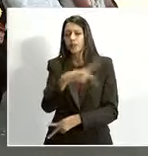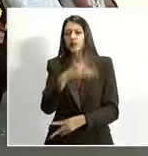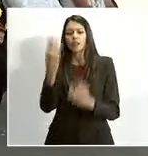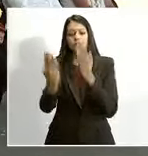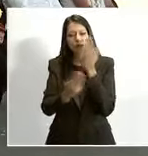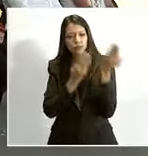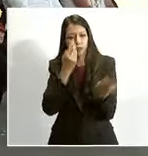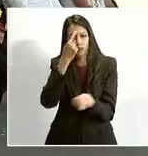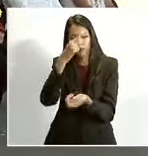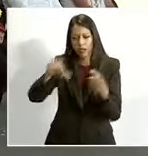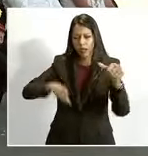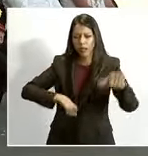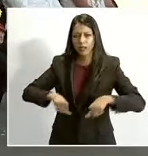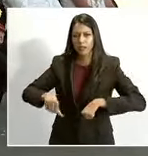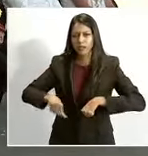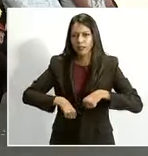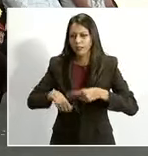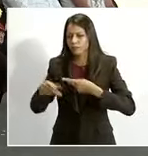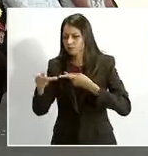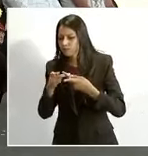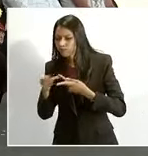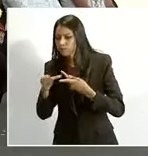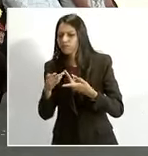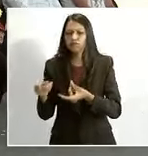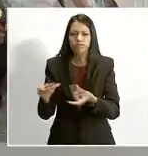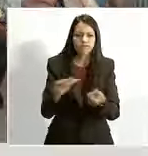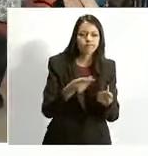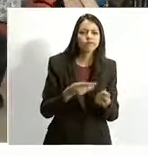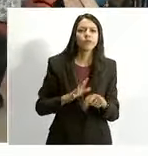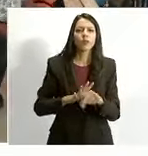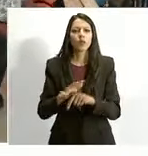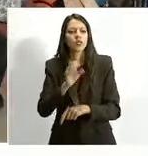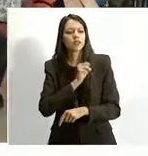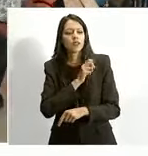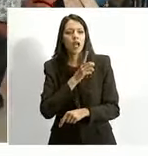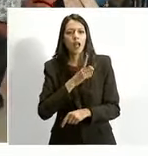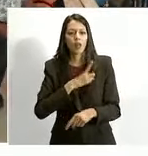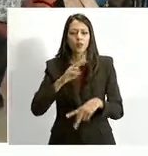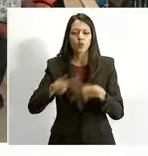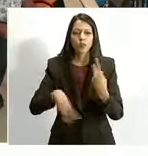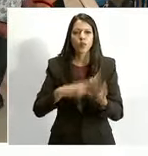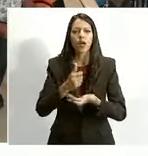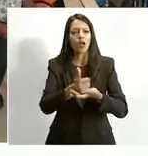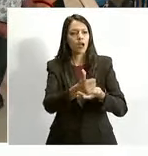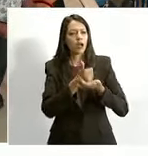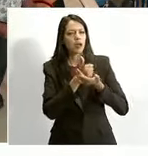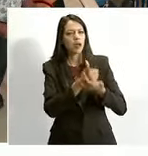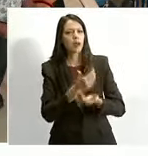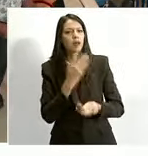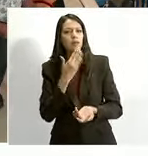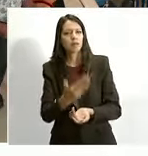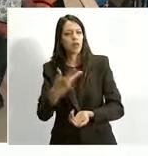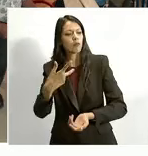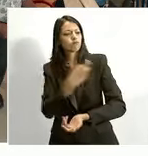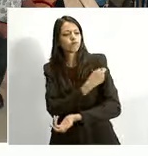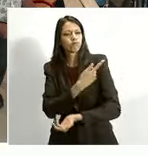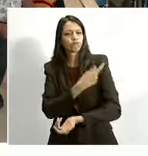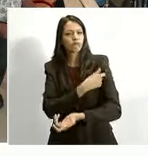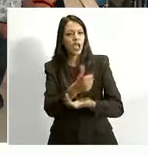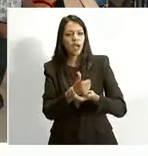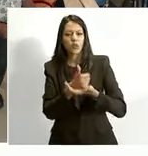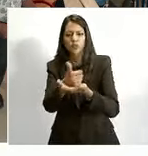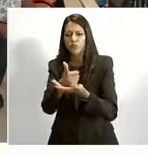de práctica a las jornadas de salud nos han ayudado en las jornadas de vacunación ayudan